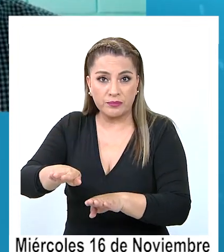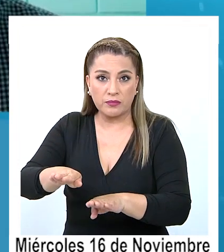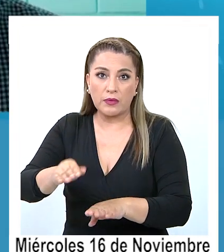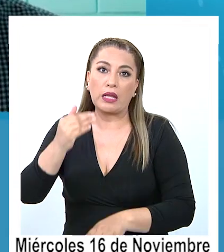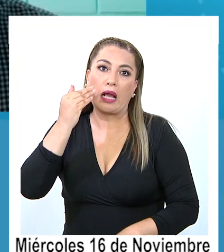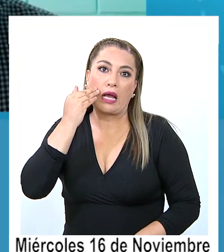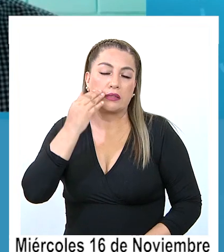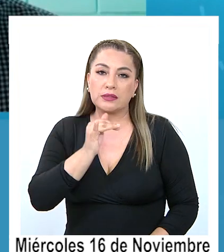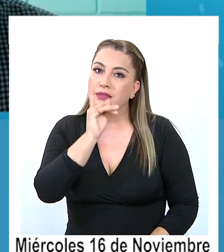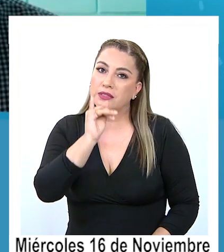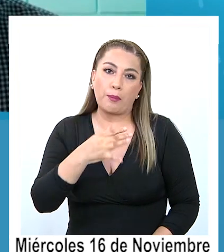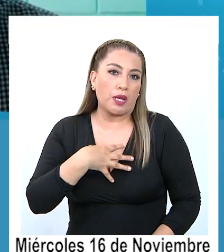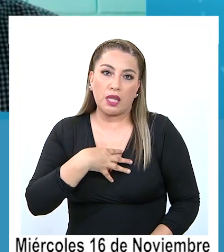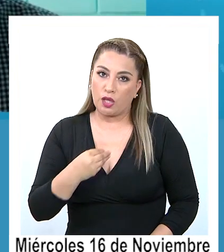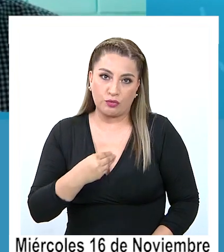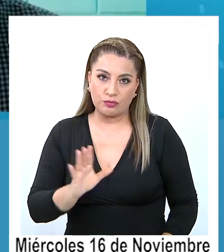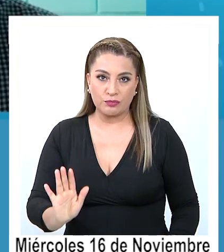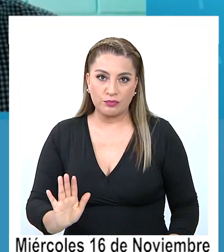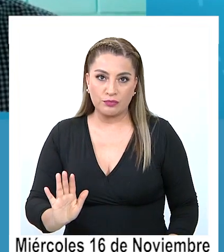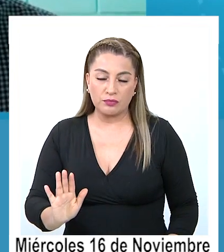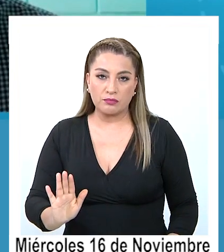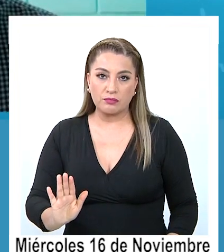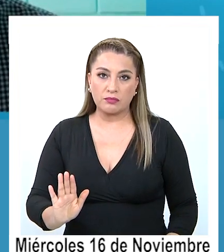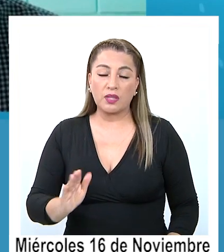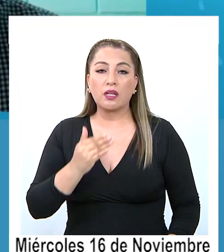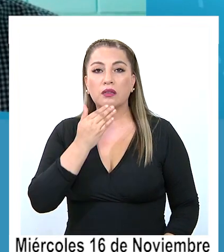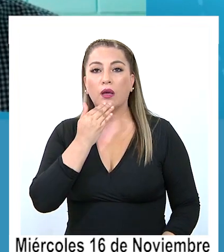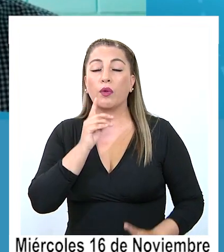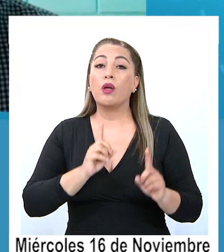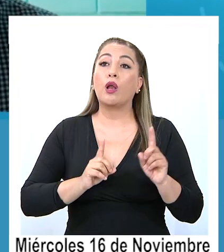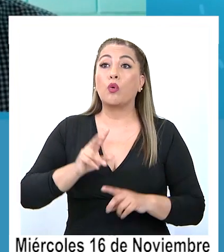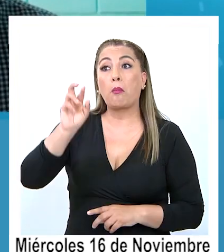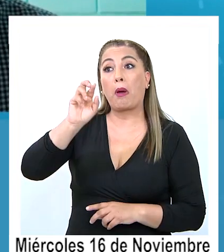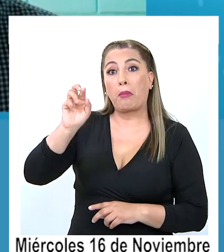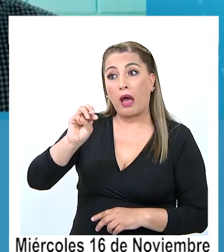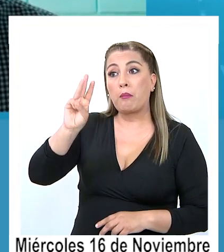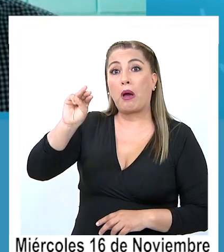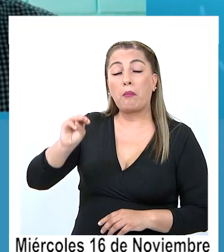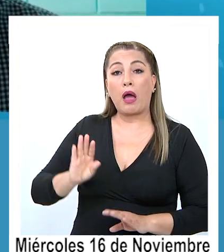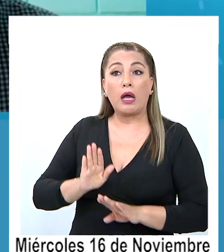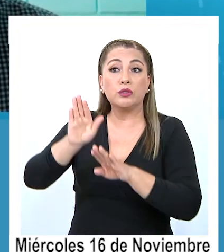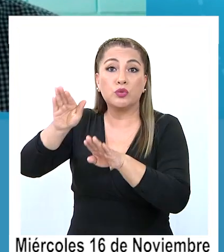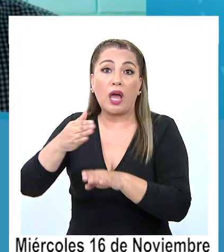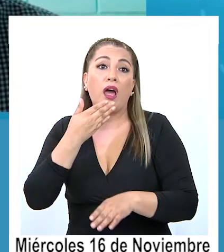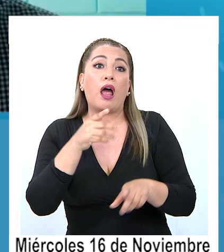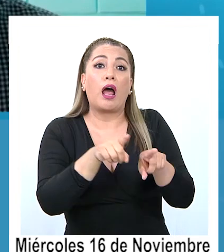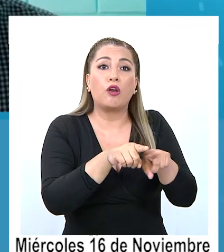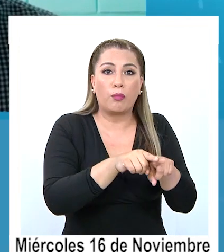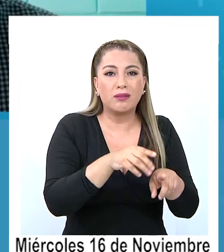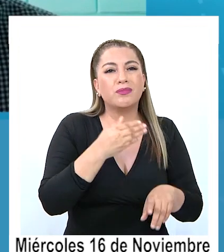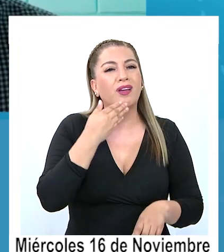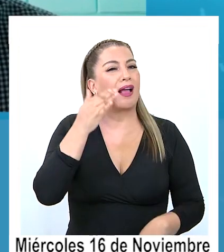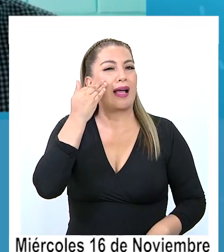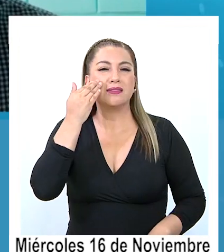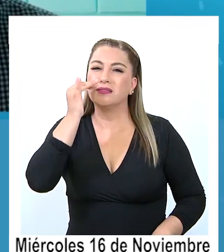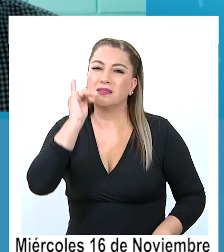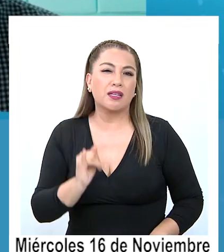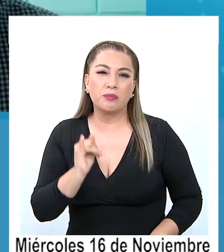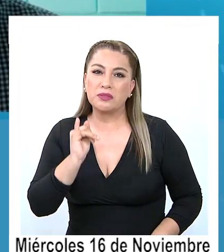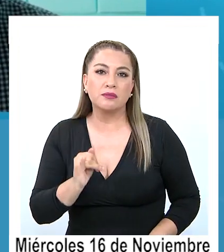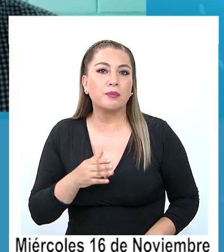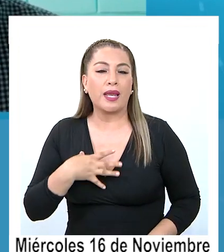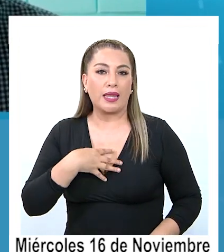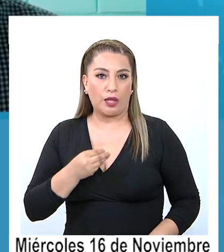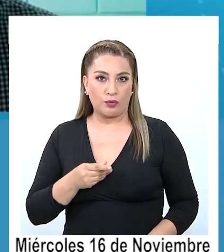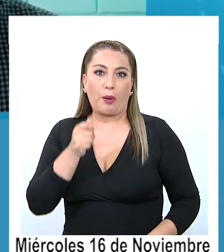generalmente y por regla general son los hijos, ¿cierto? Pero puede incluso ser a los padres, ¿cierto? A un hermano, pero generalmente son los hijos. Entonces,